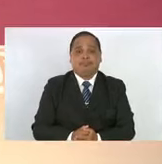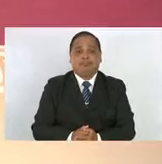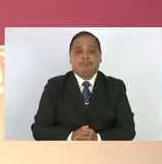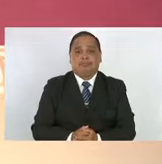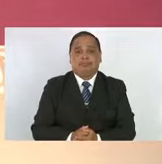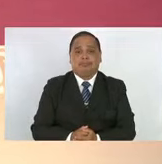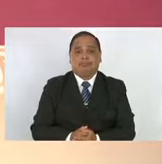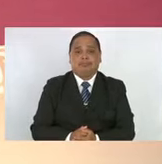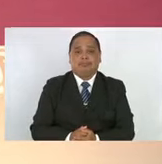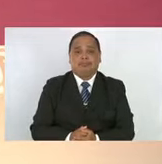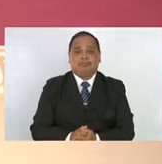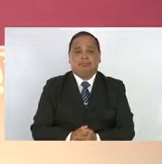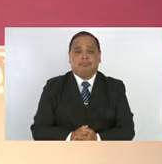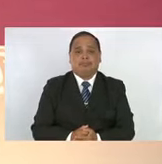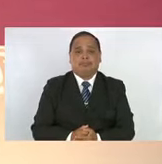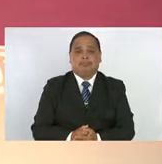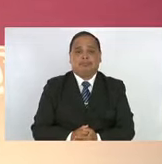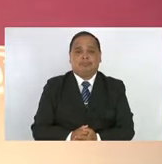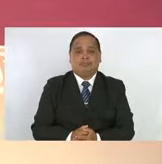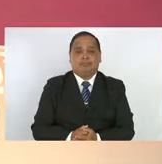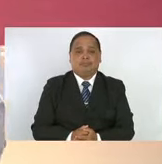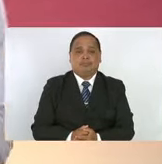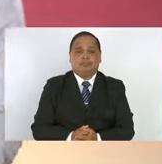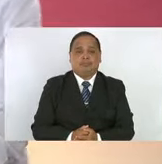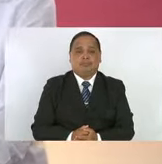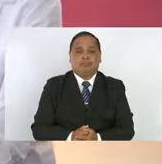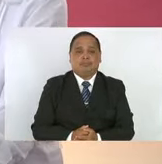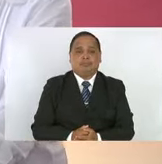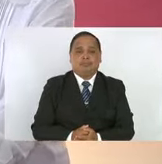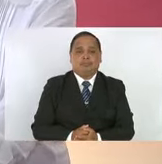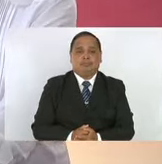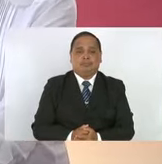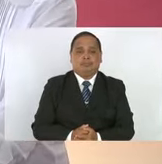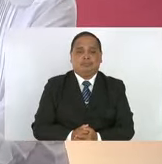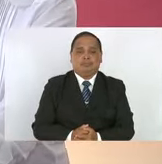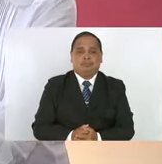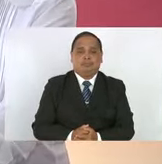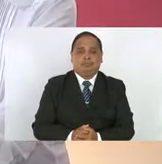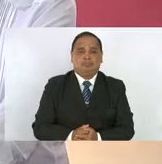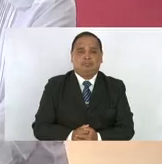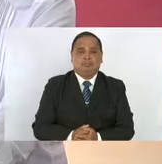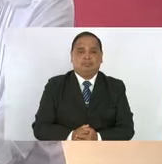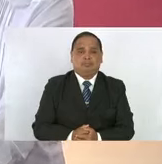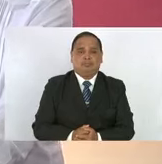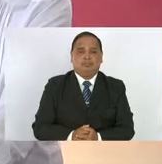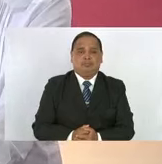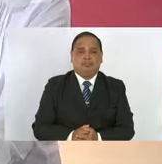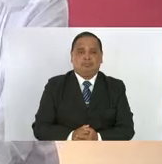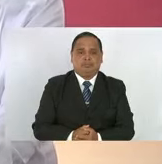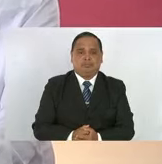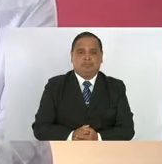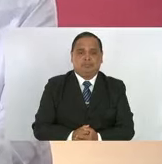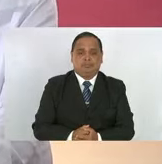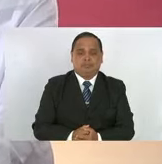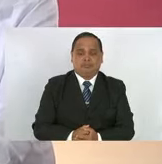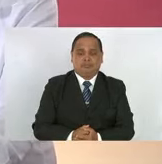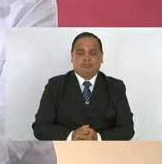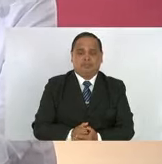no lo hace solo un hombre de